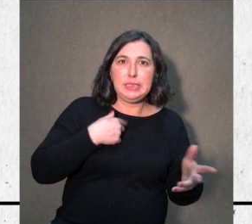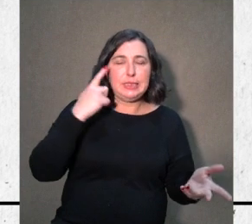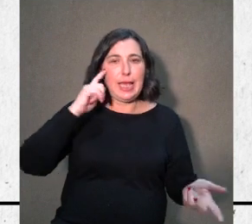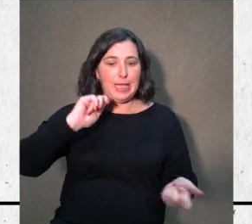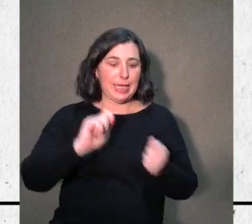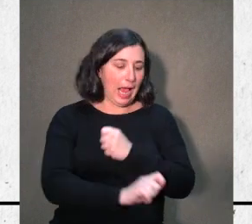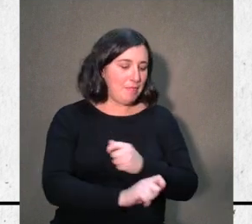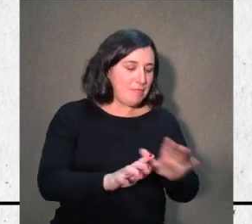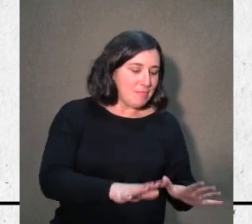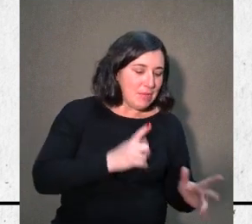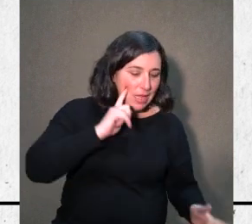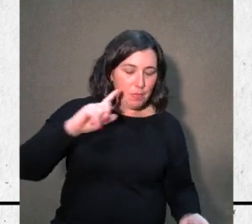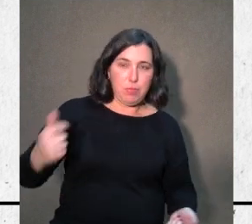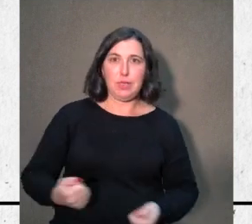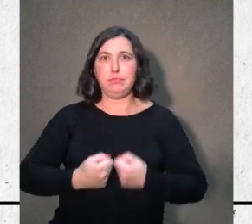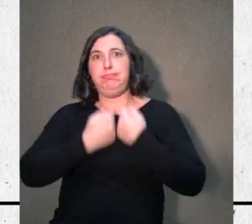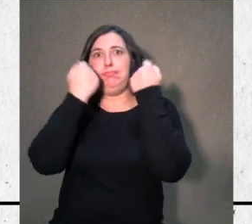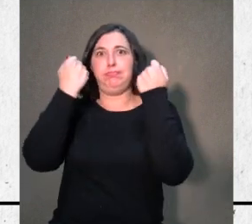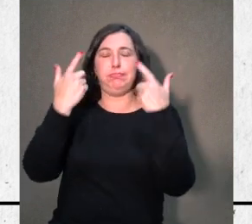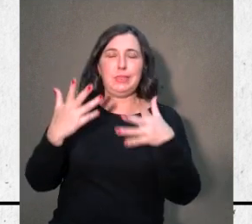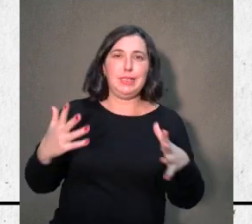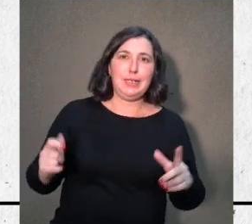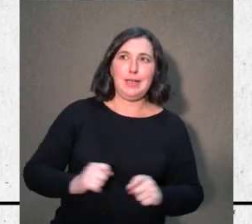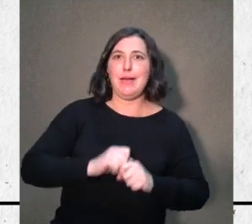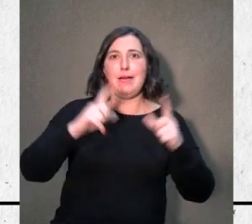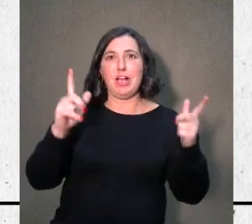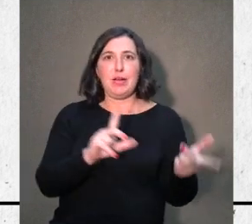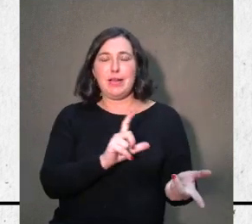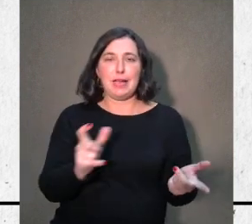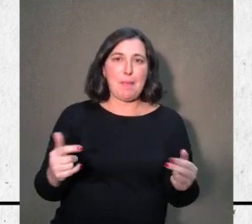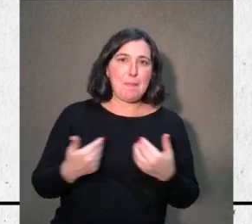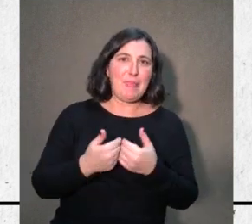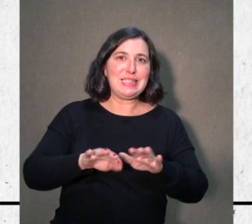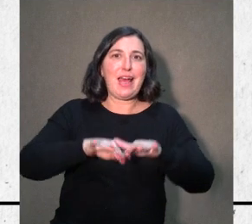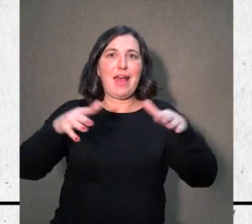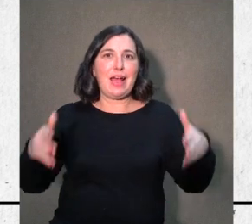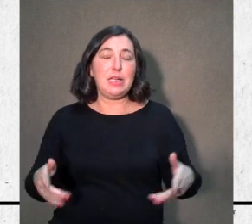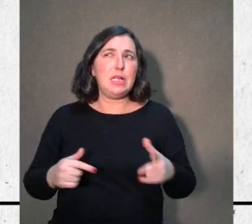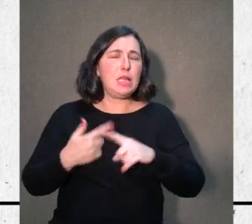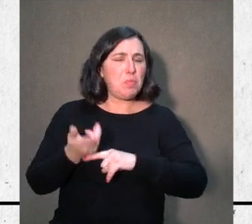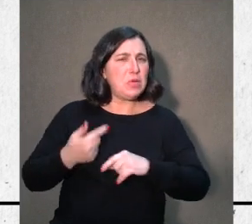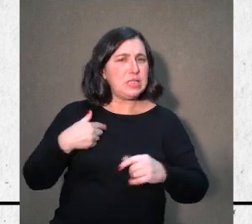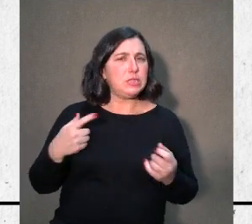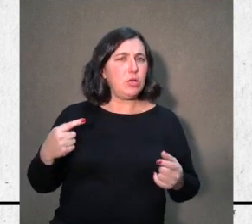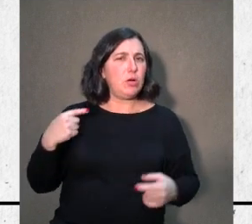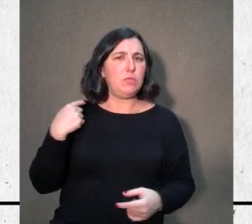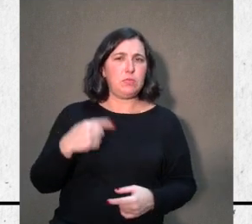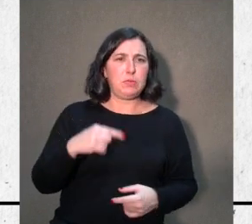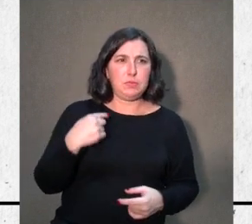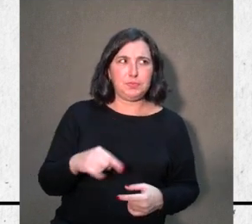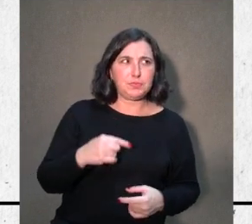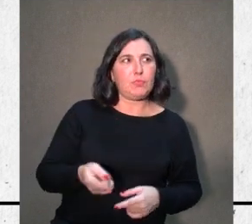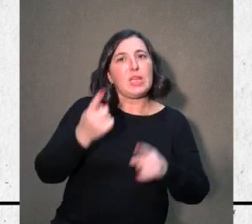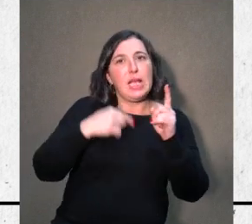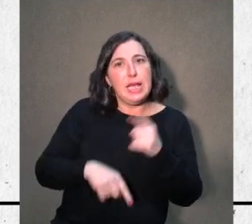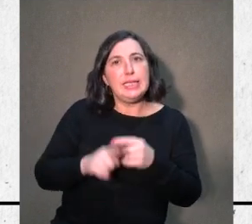De un 0 a un 100 de una, y eso después, viste, te es contraproducente. Y bueno, y después a nivel, eso es